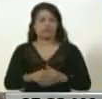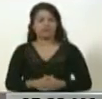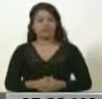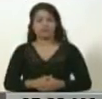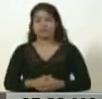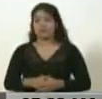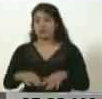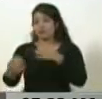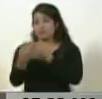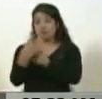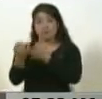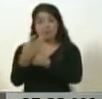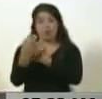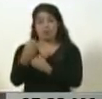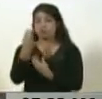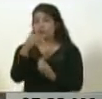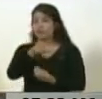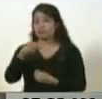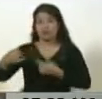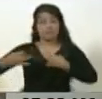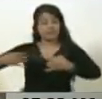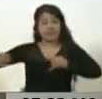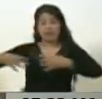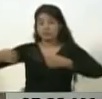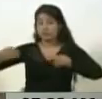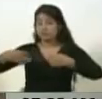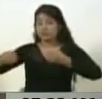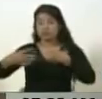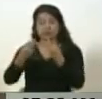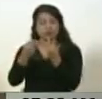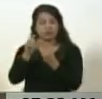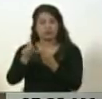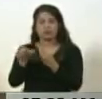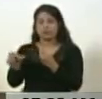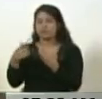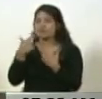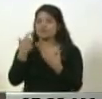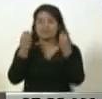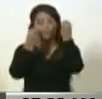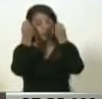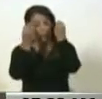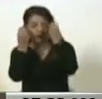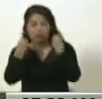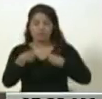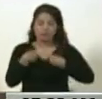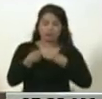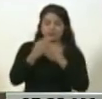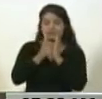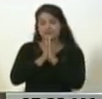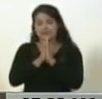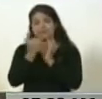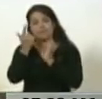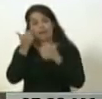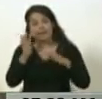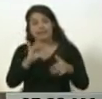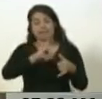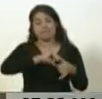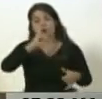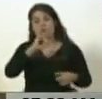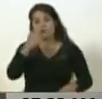horas muchísimas preocupaciones, pudiéramos decir, con relación a un salto que ha